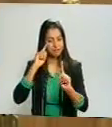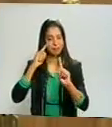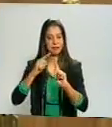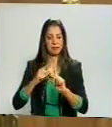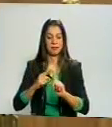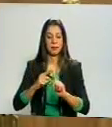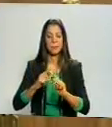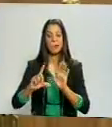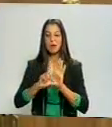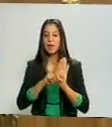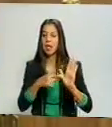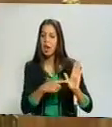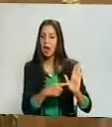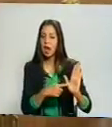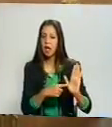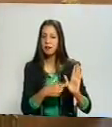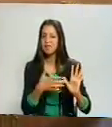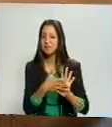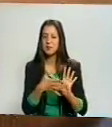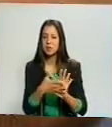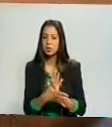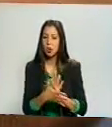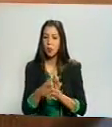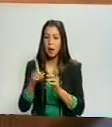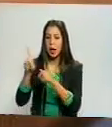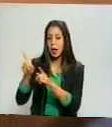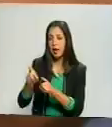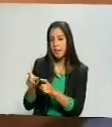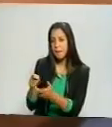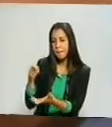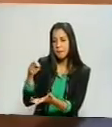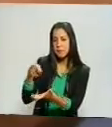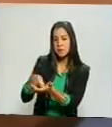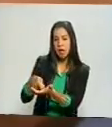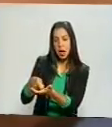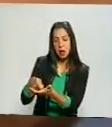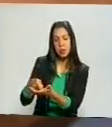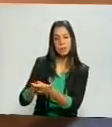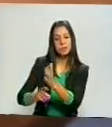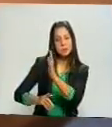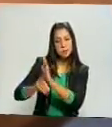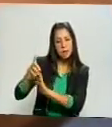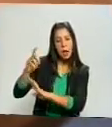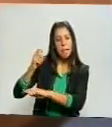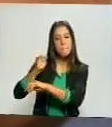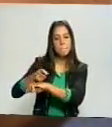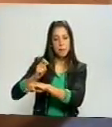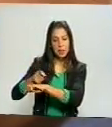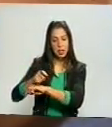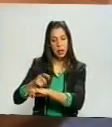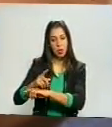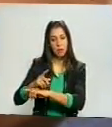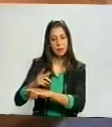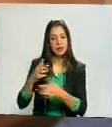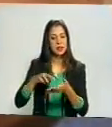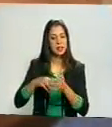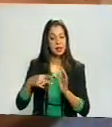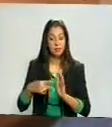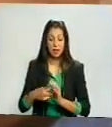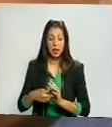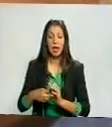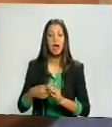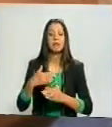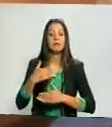Aprobar la ley constitucional del régimen tributario para el desarrollo soberano del arco minero de Orinoco es generar